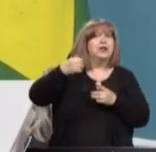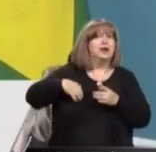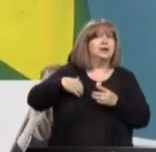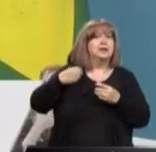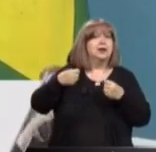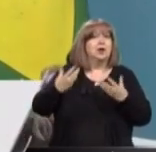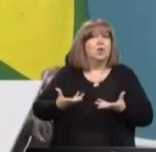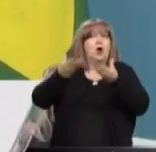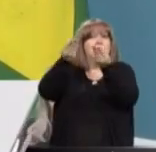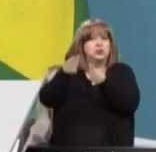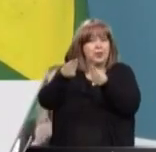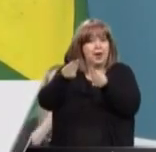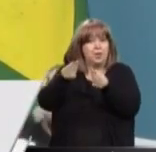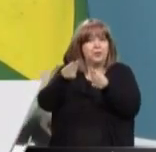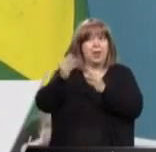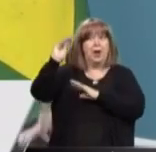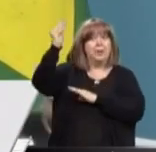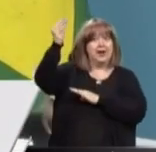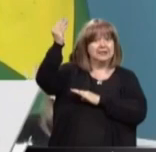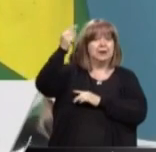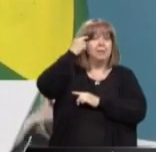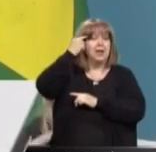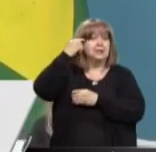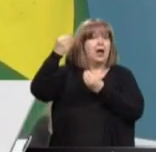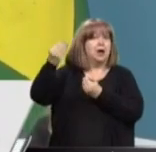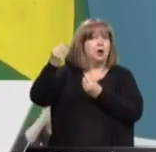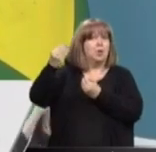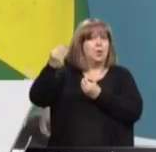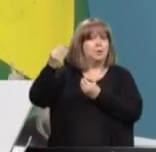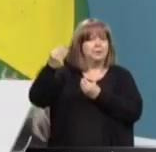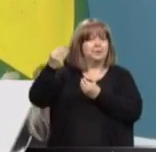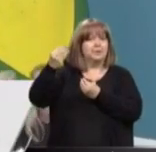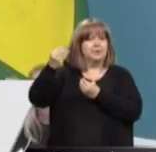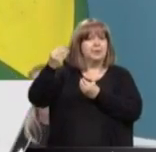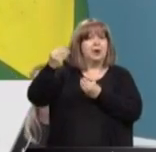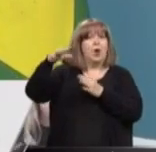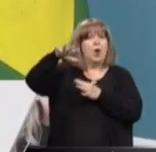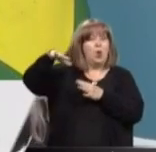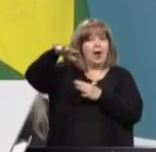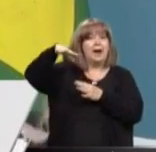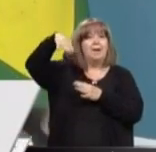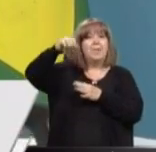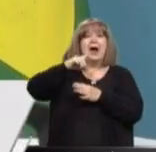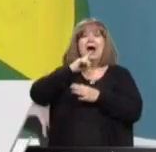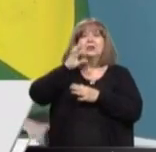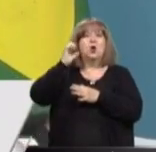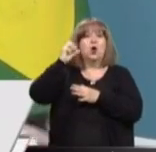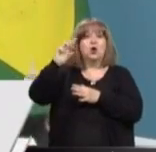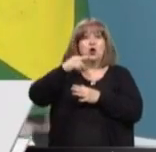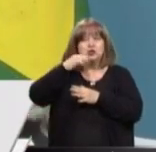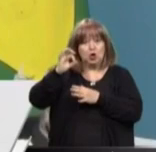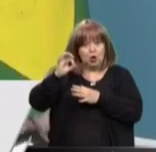Argentina. Y en el caso de Brasil, en cómo va a reemplazar en Mato Grosso do Sul y en Río Grande